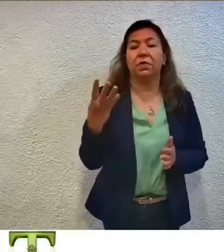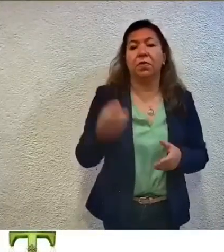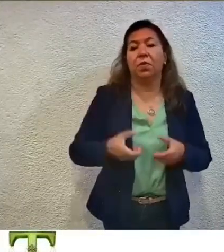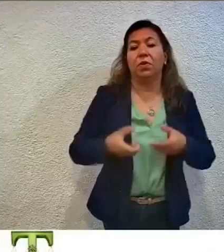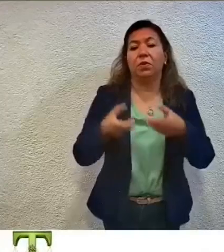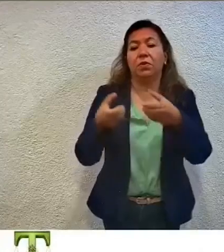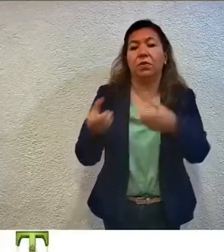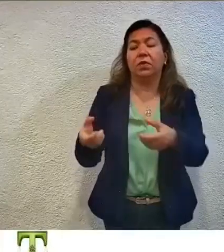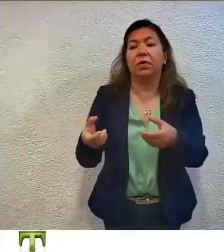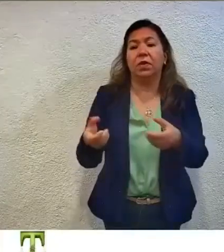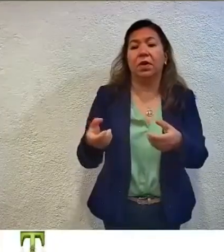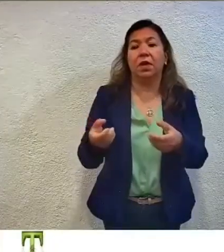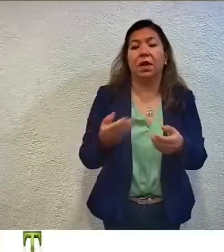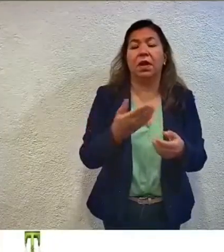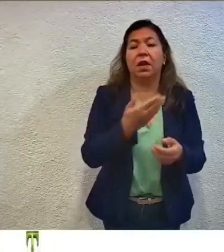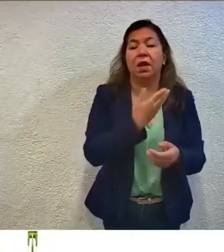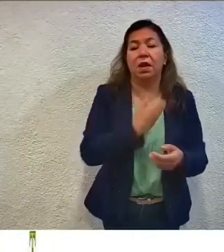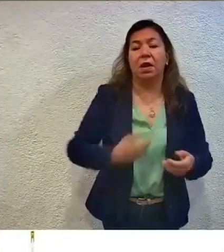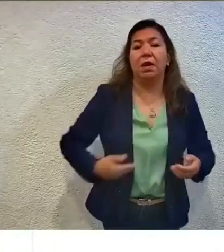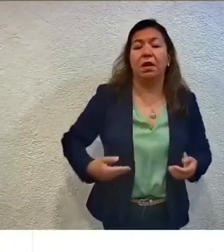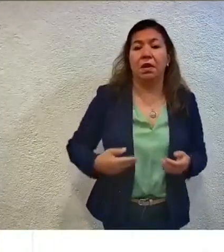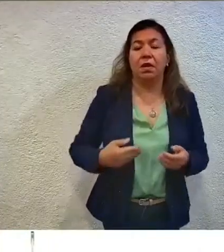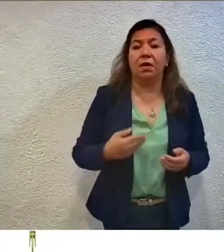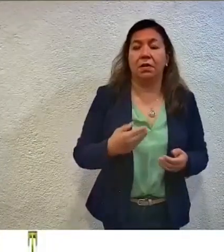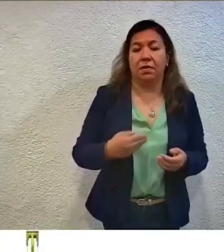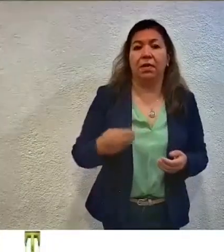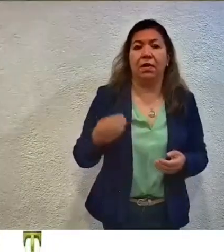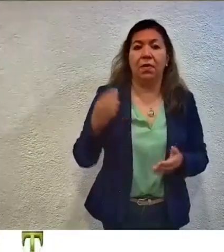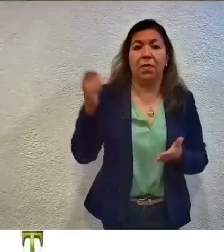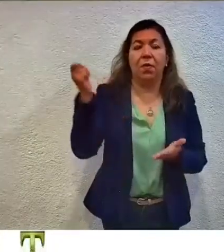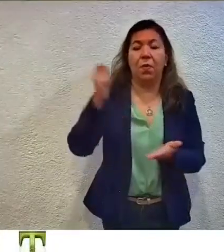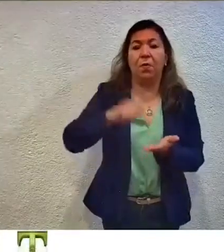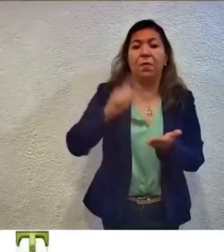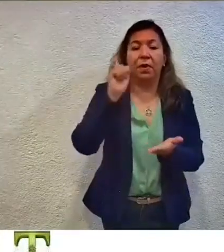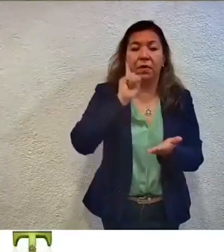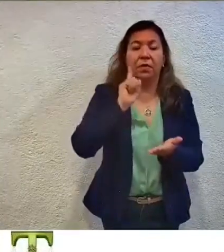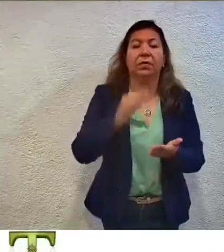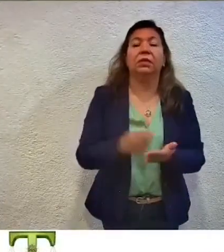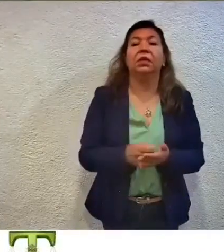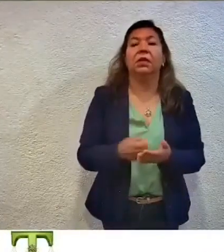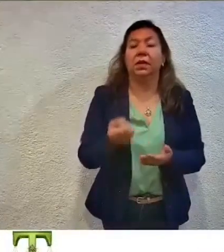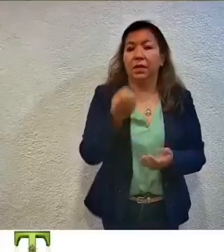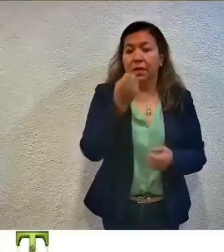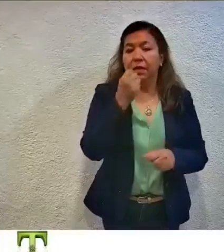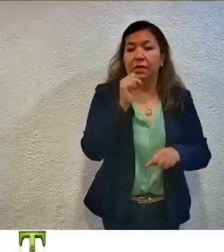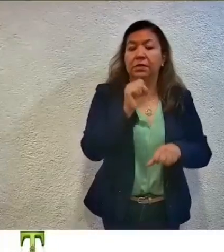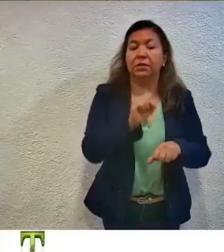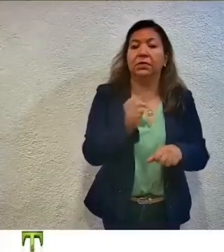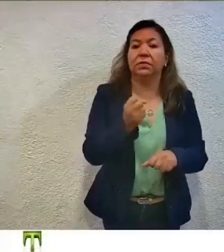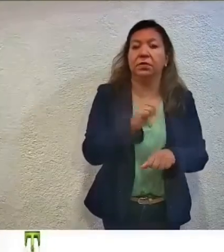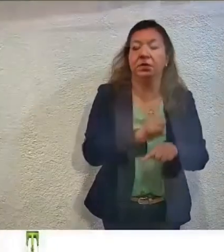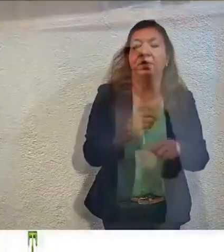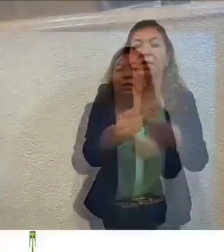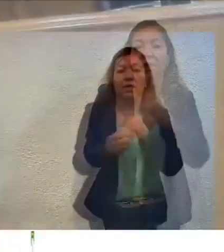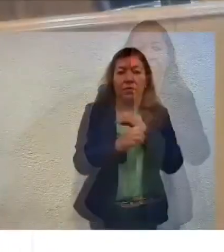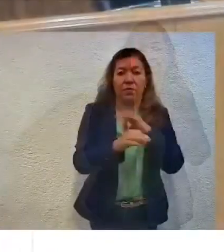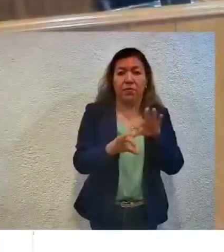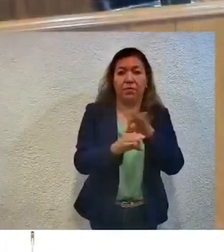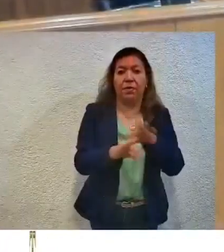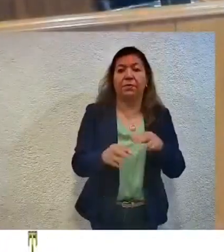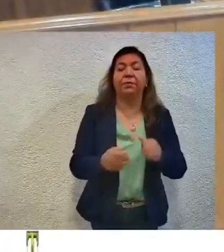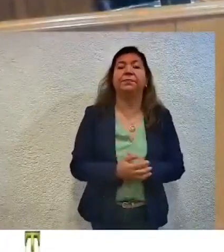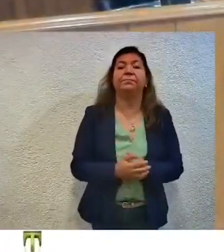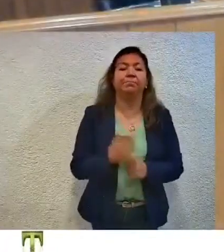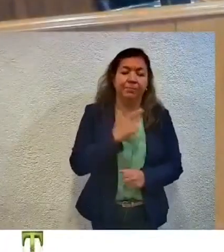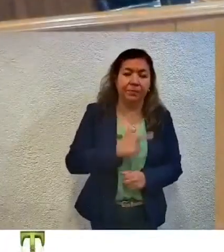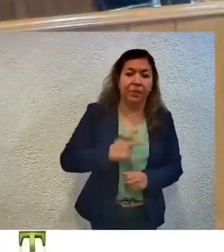2024, que también fue turnado a la ponencia a mi cargo. Por lo tanto, le solicito, secretaria, nos apoye con la cuenta y los resolutivos